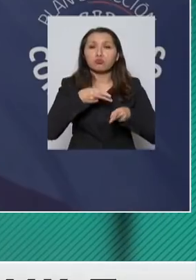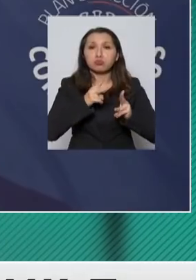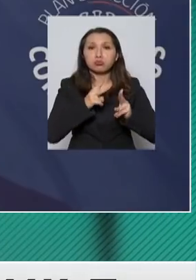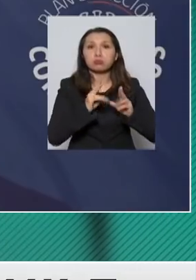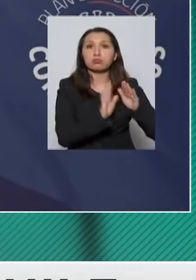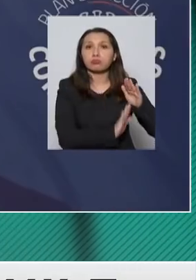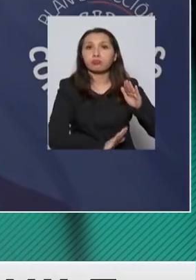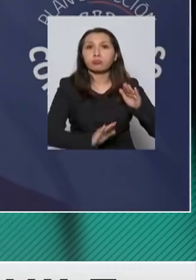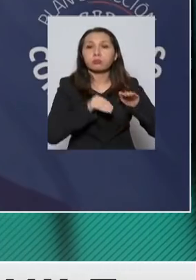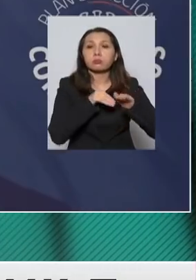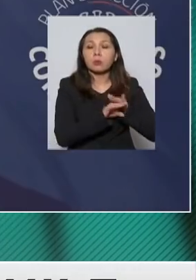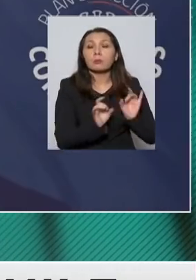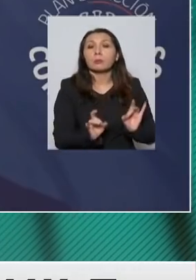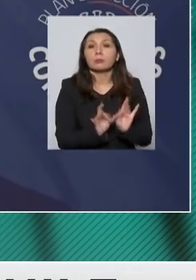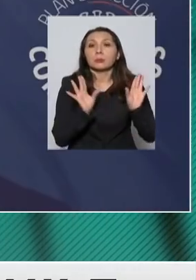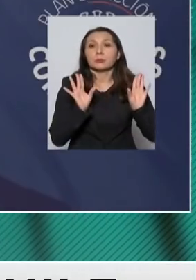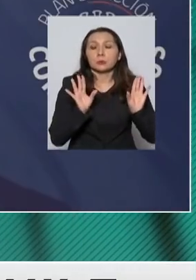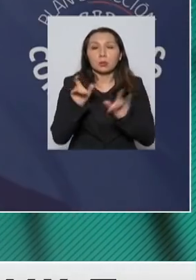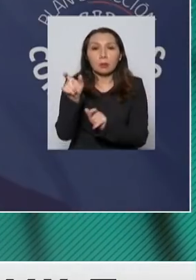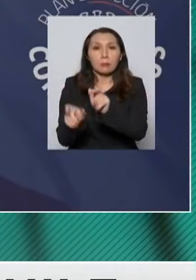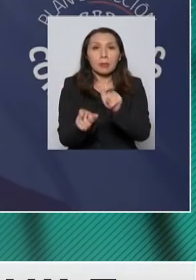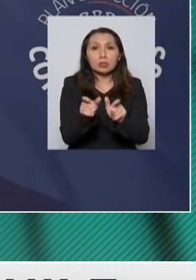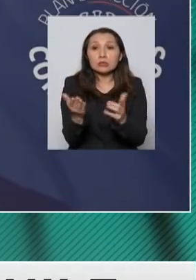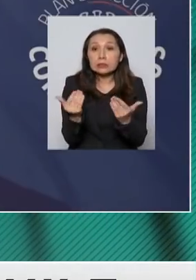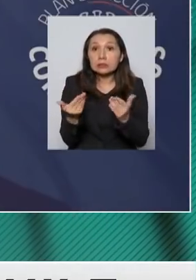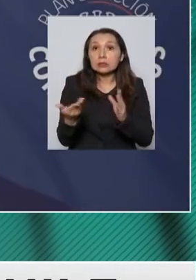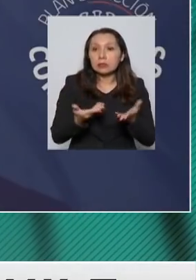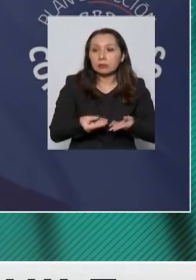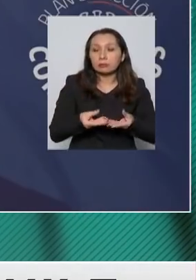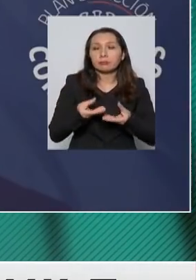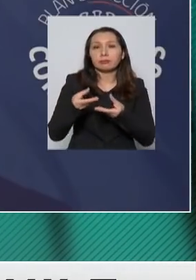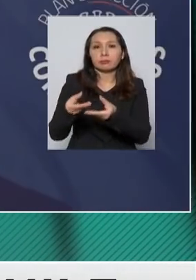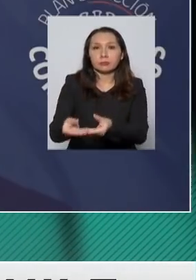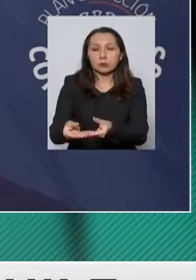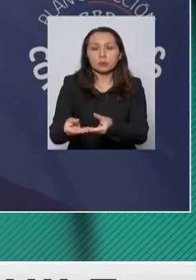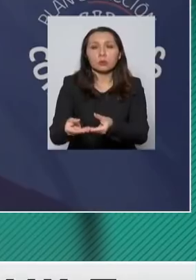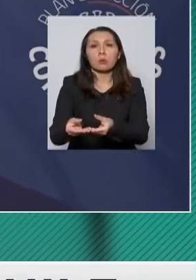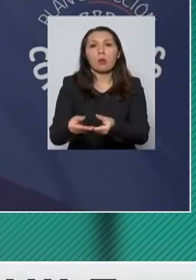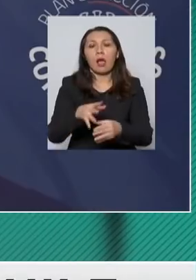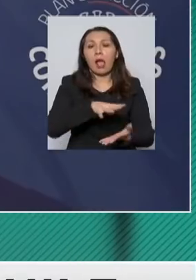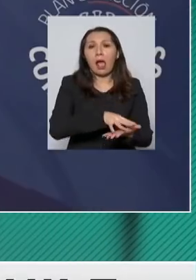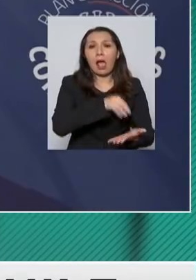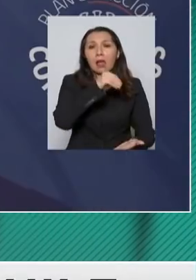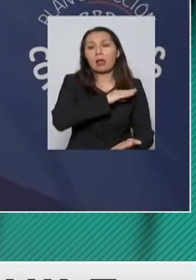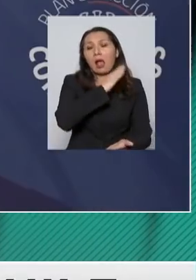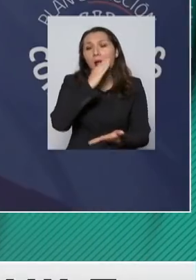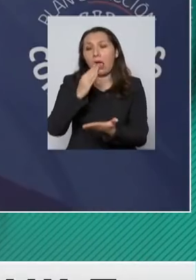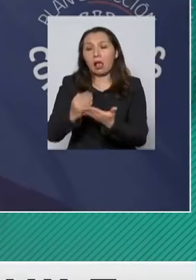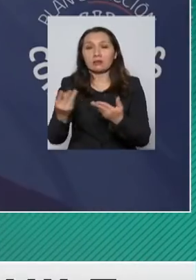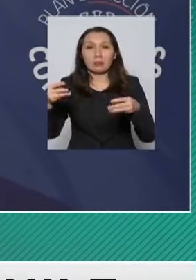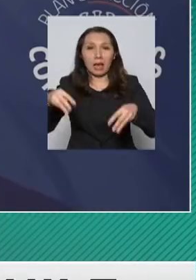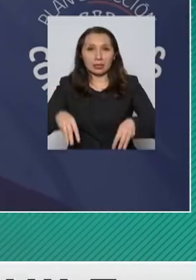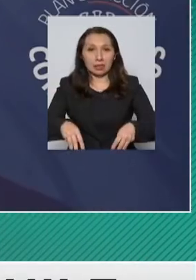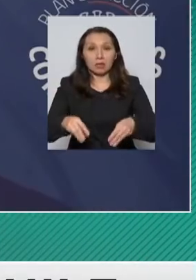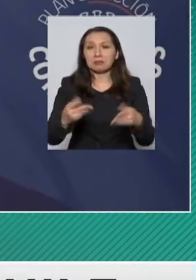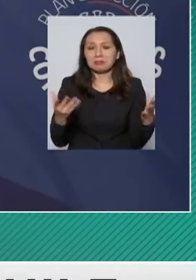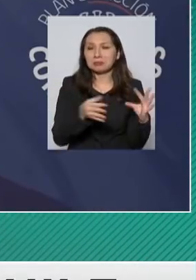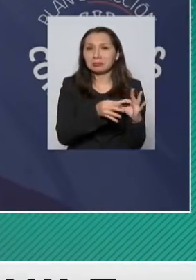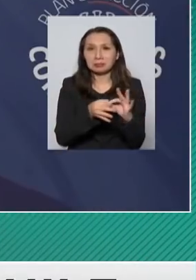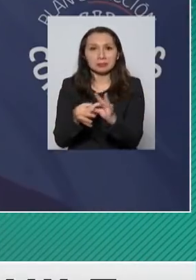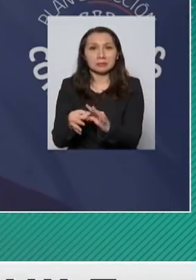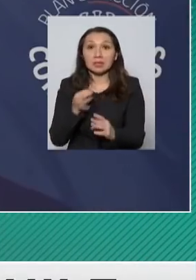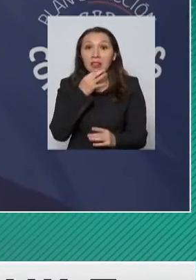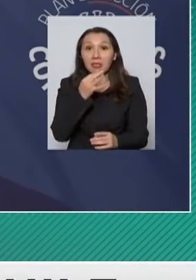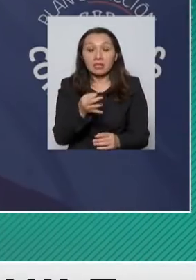disponibles para cualquier ciudadano que lo requiera, desde Arica a Magallanes. ¿Qué quiere decir con